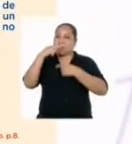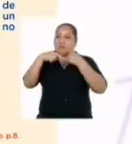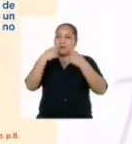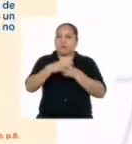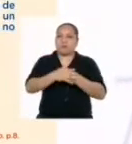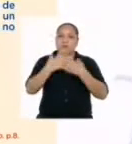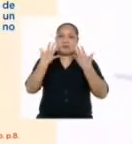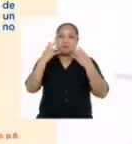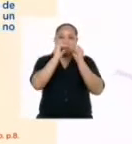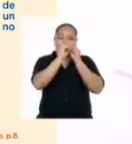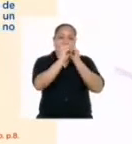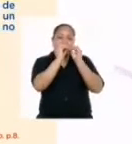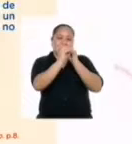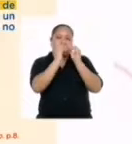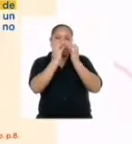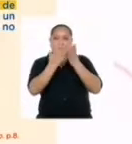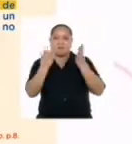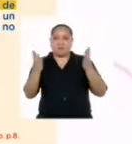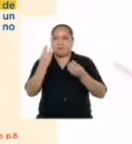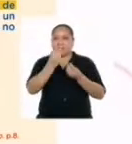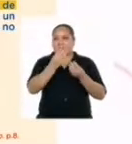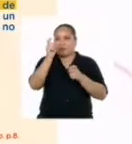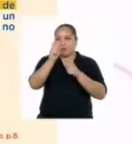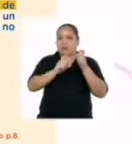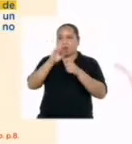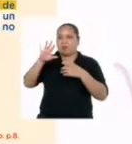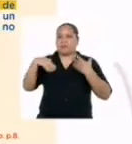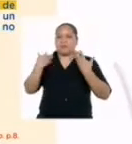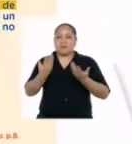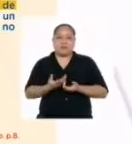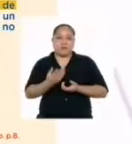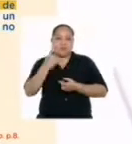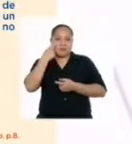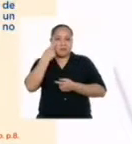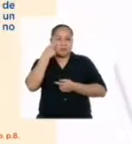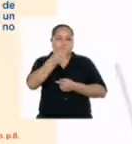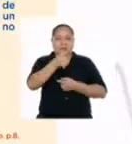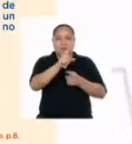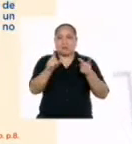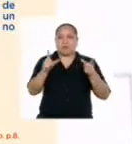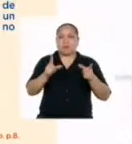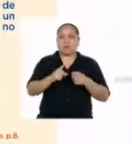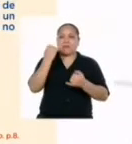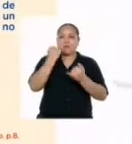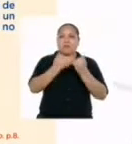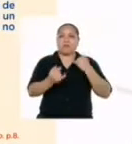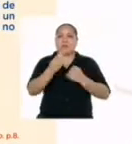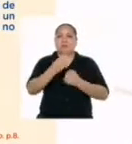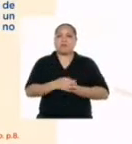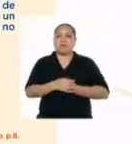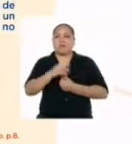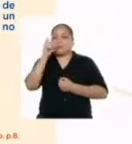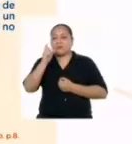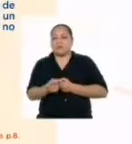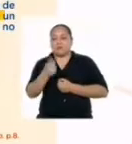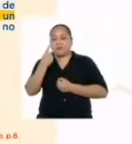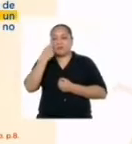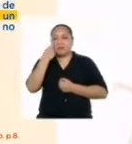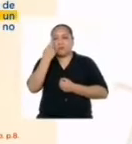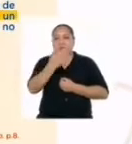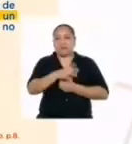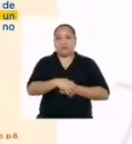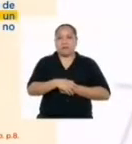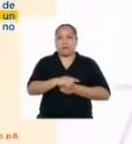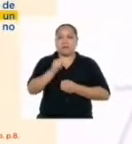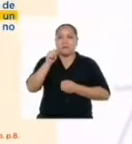que se han estado realizando acciones para que más personas podamos conocer el lugar. Y al final, quien escribe la crónica menciona que por ello